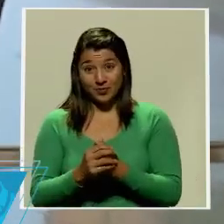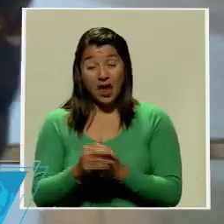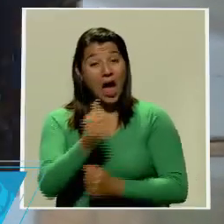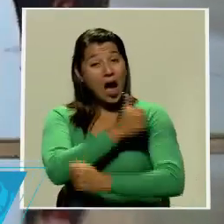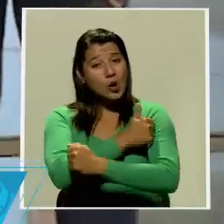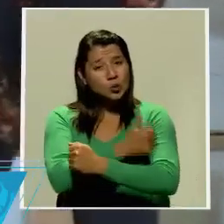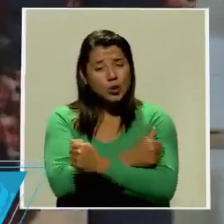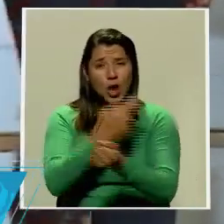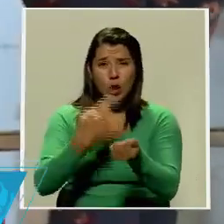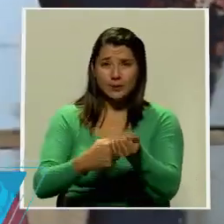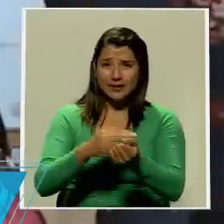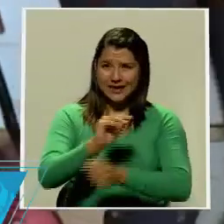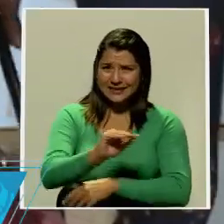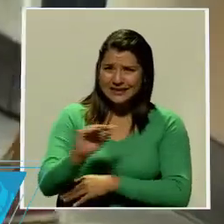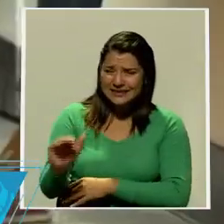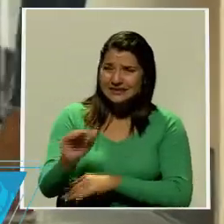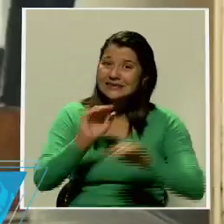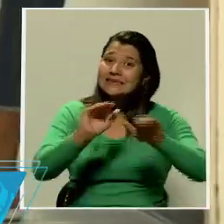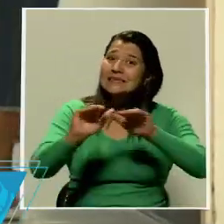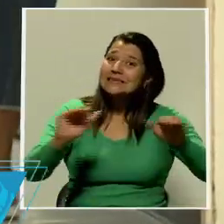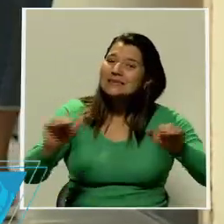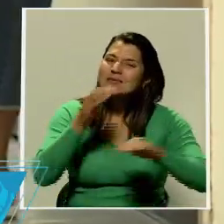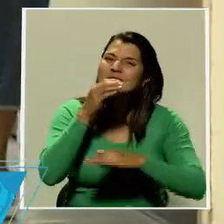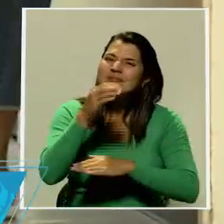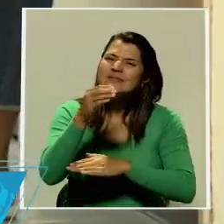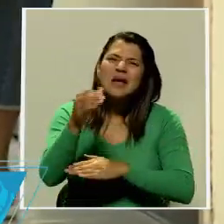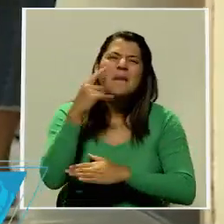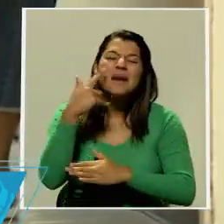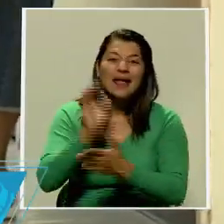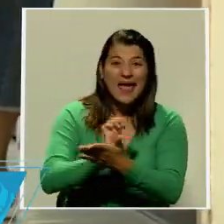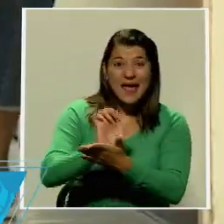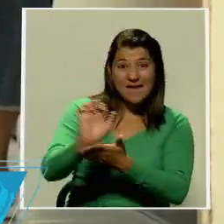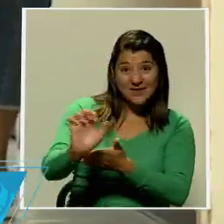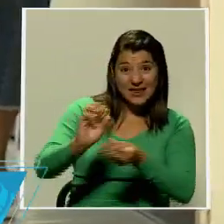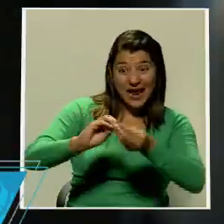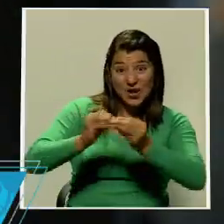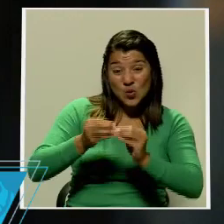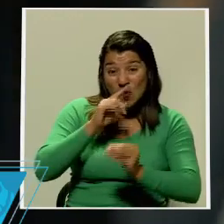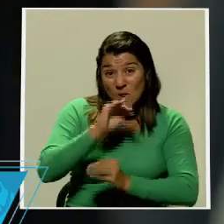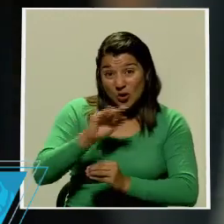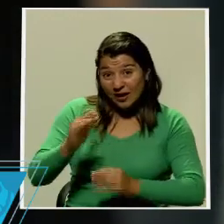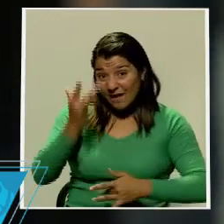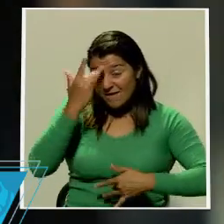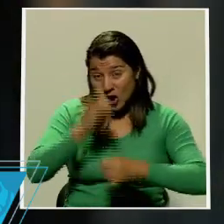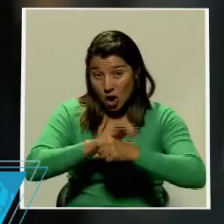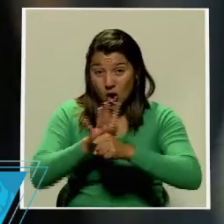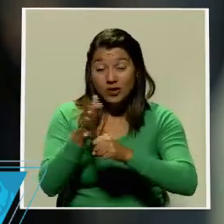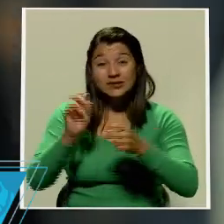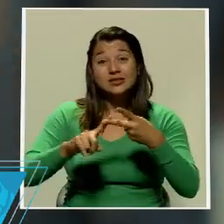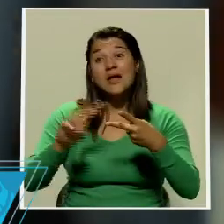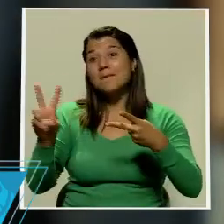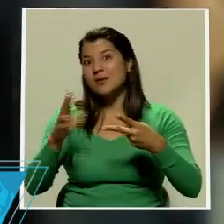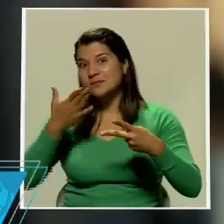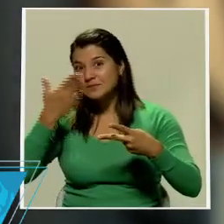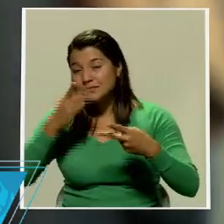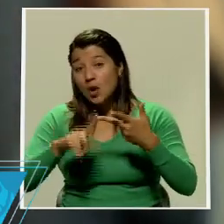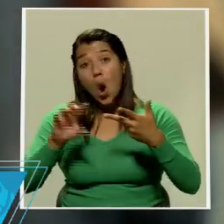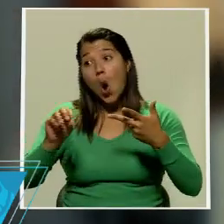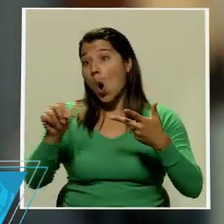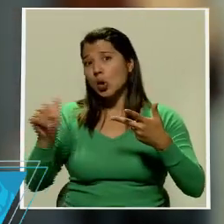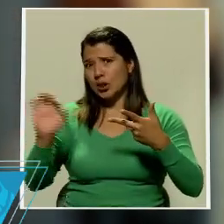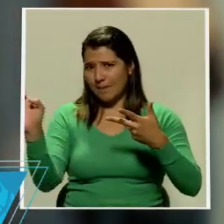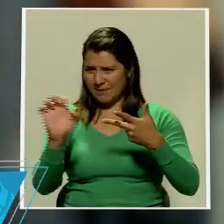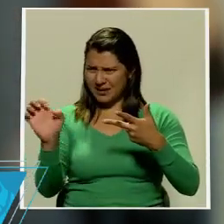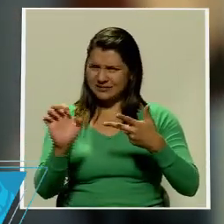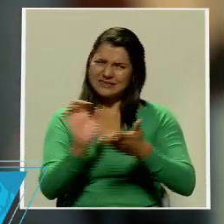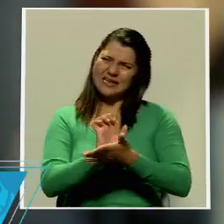hacen una serie de recomendaciones para evitar que el número de casos de niños con COVID-19, enfermedades respiratorias o bien otra emergencia